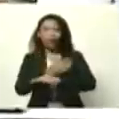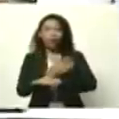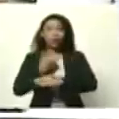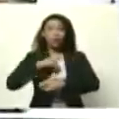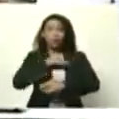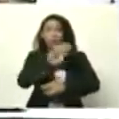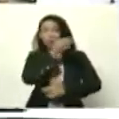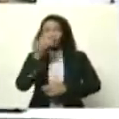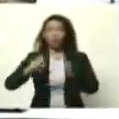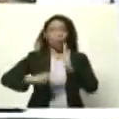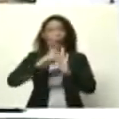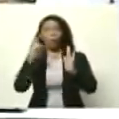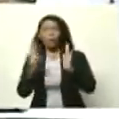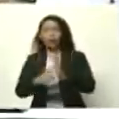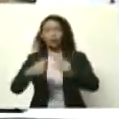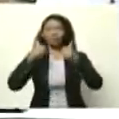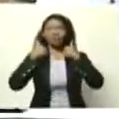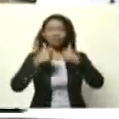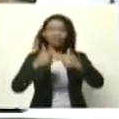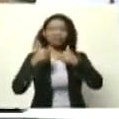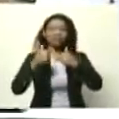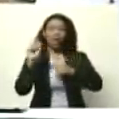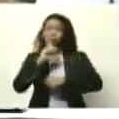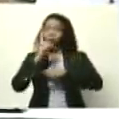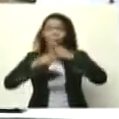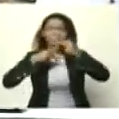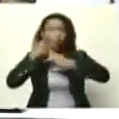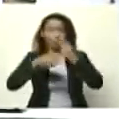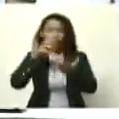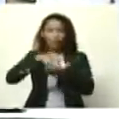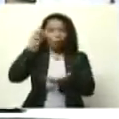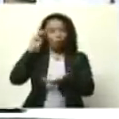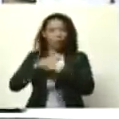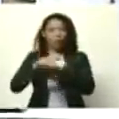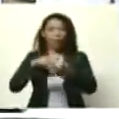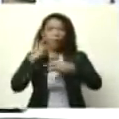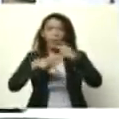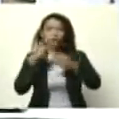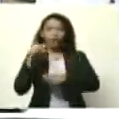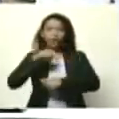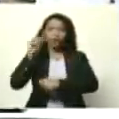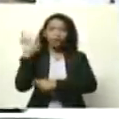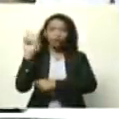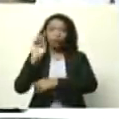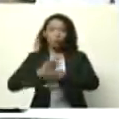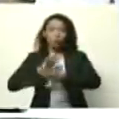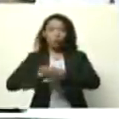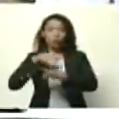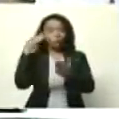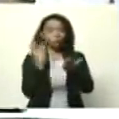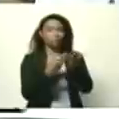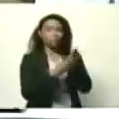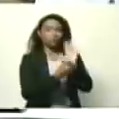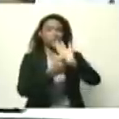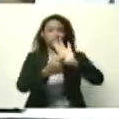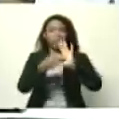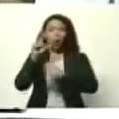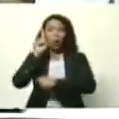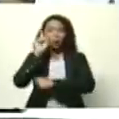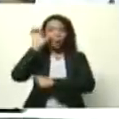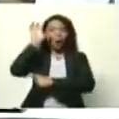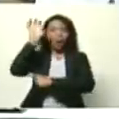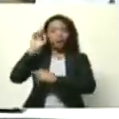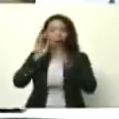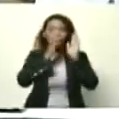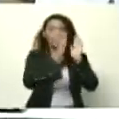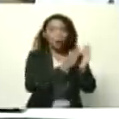éxito rotundo y total, no de las políticas del Estado Miranda, sino de las políticas de Venezuela, porque es la muestra de un país que se